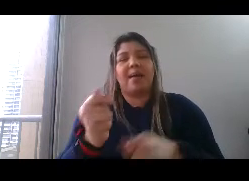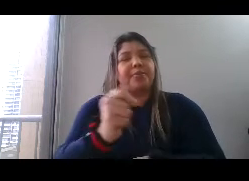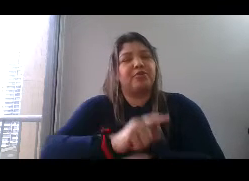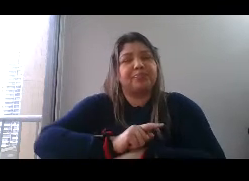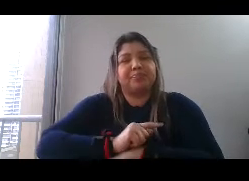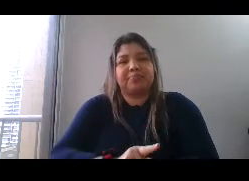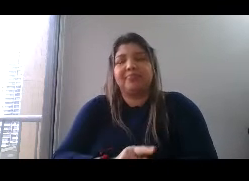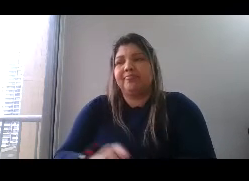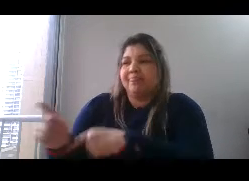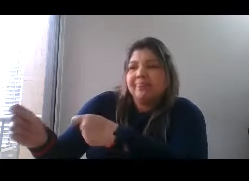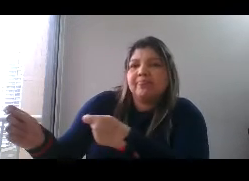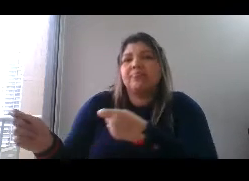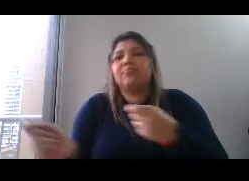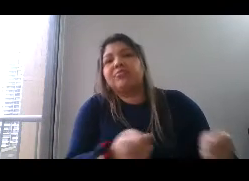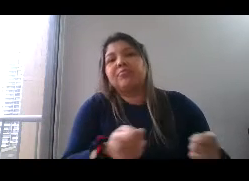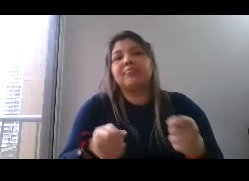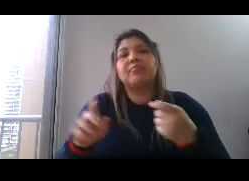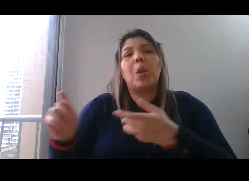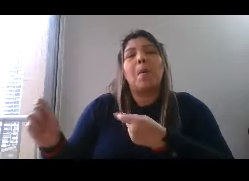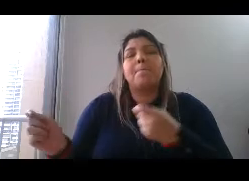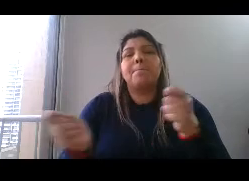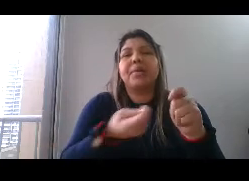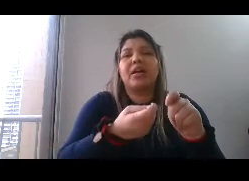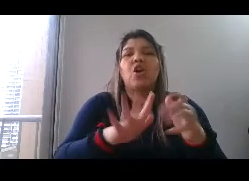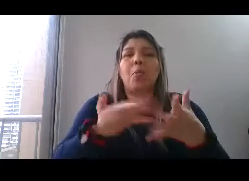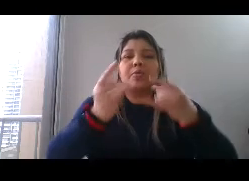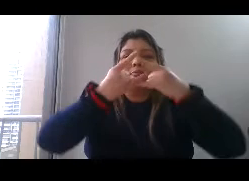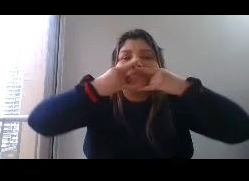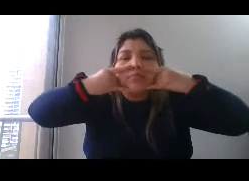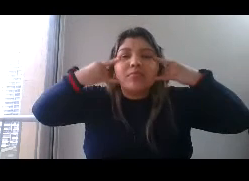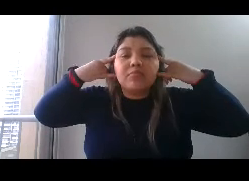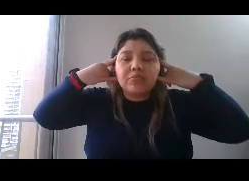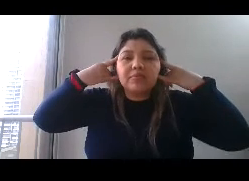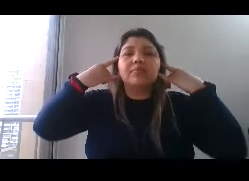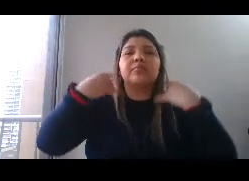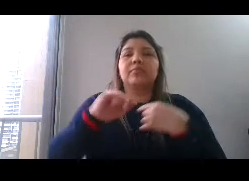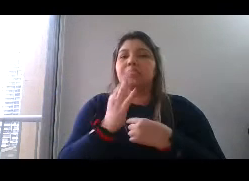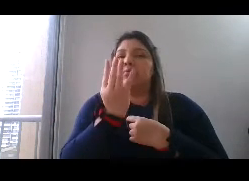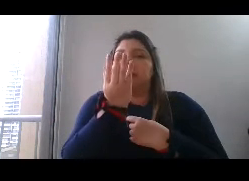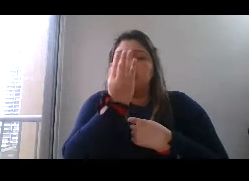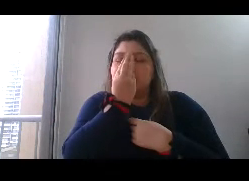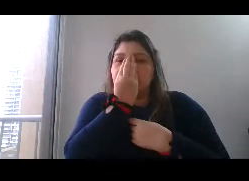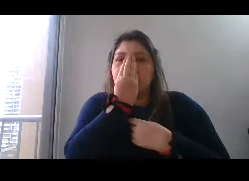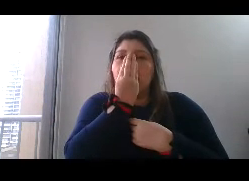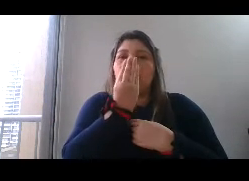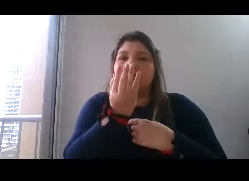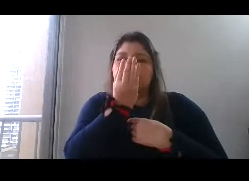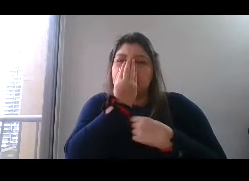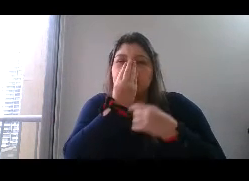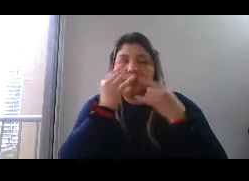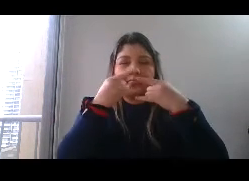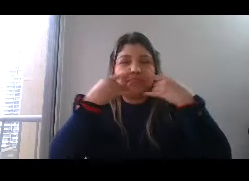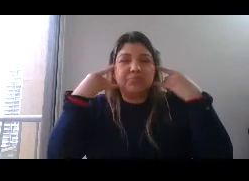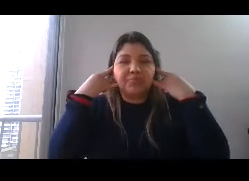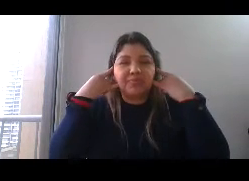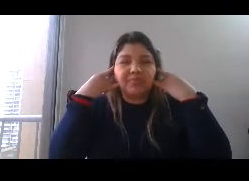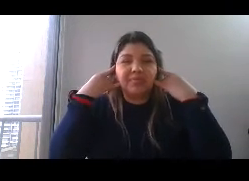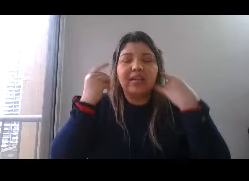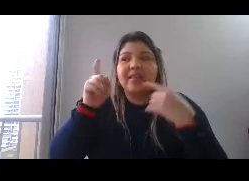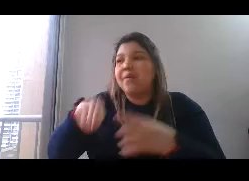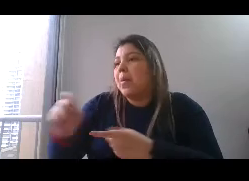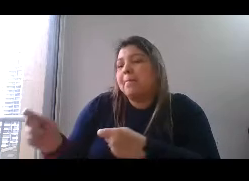por la institución de salud una protección respiratoria que consiste en una mascarilla quirúrgica convencional y debe